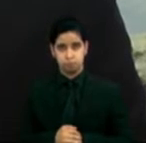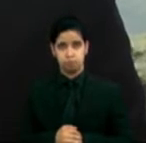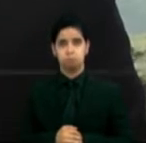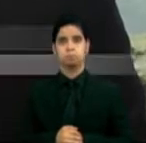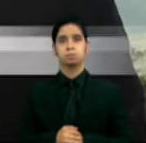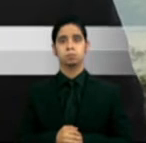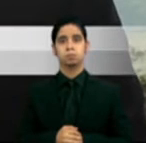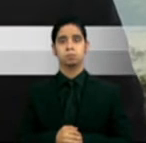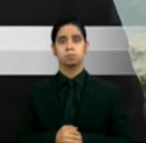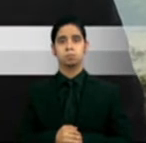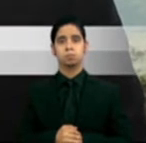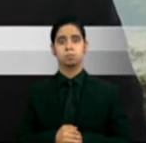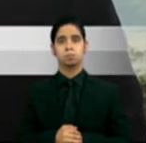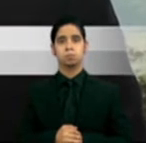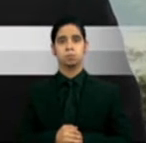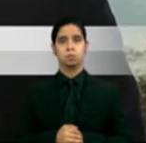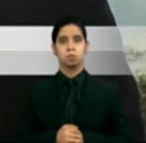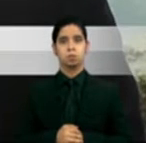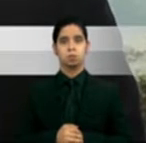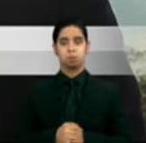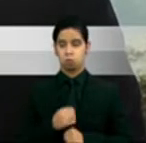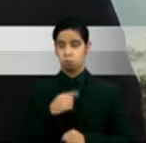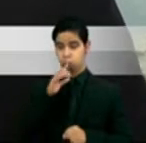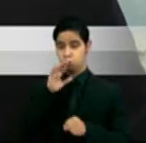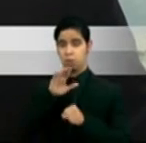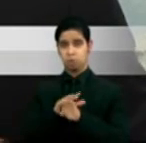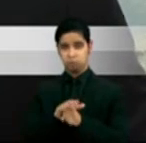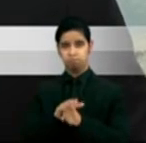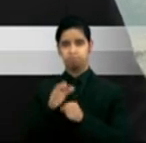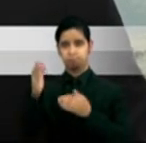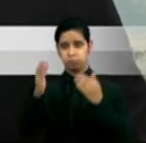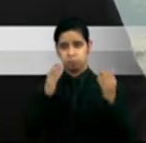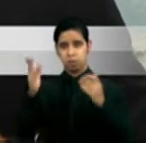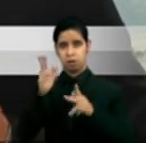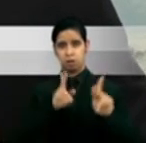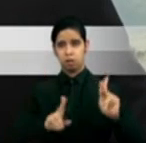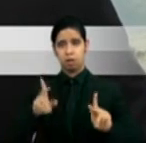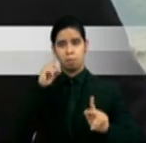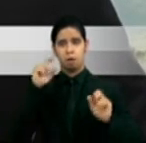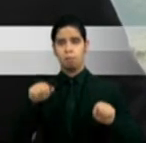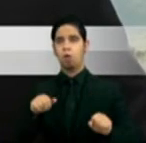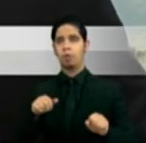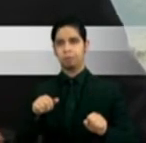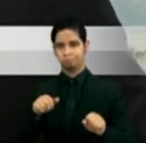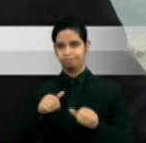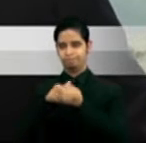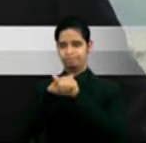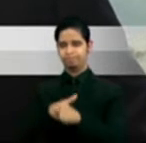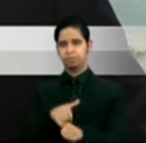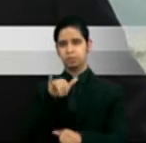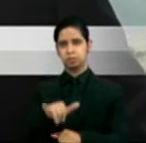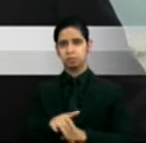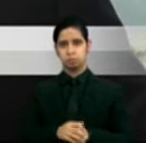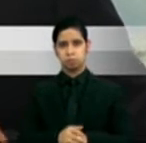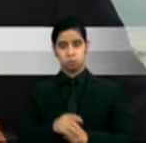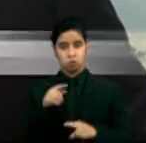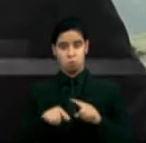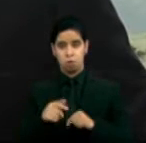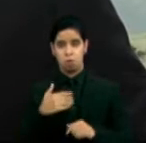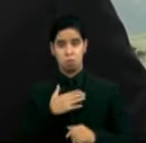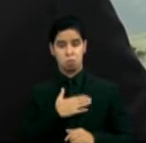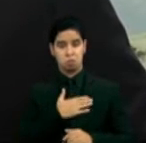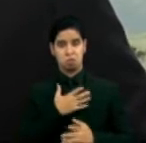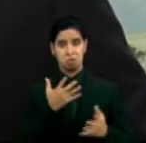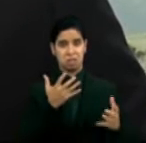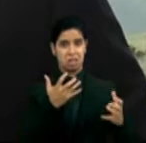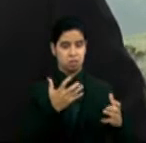Yo juré servirle a mi gente con lealtad a sus causas. Para cumplir bien esa palabra, no puedo interponer mis preferencias, mis